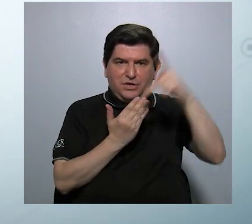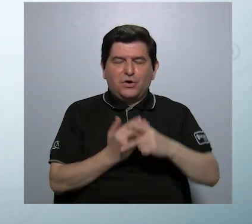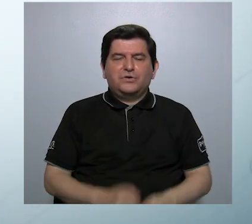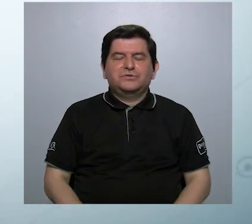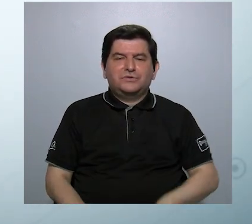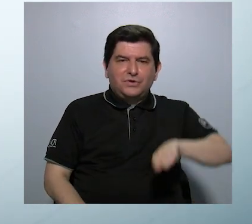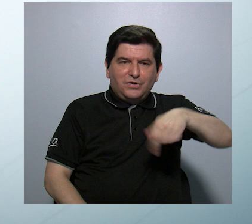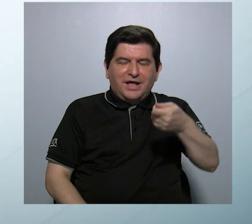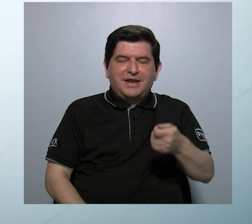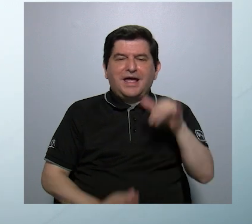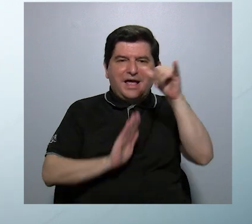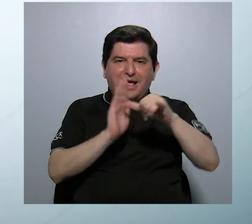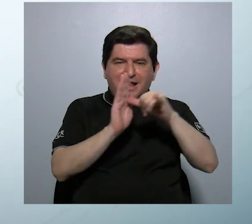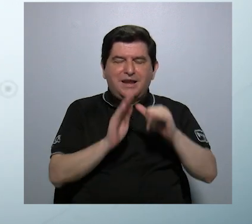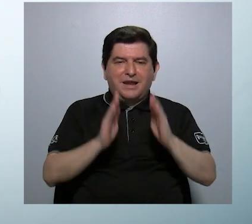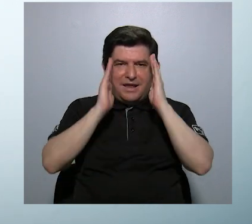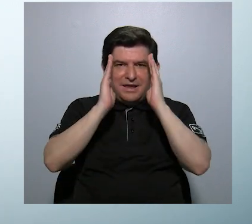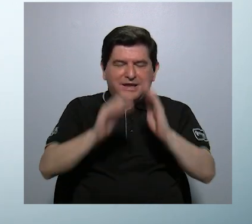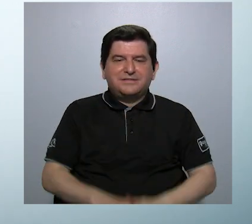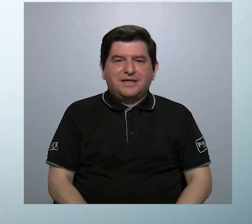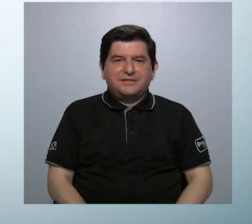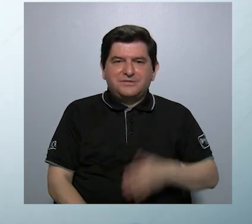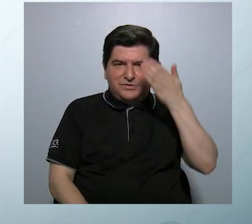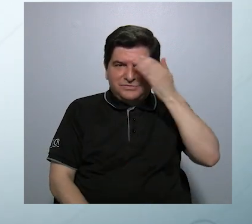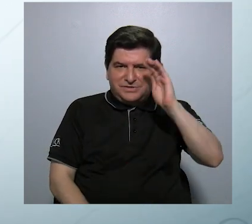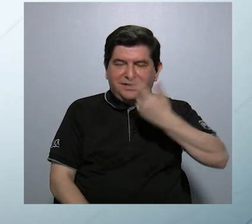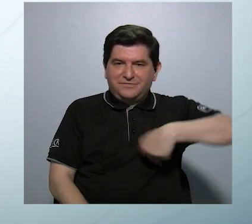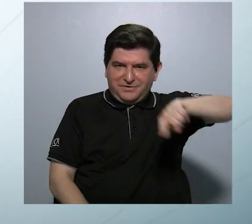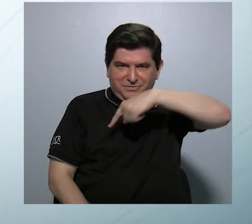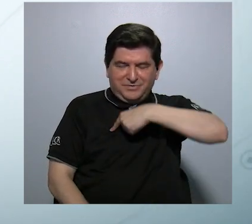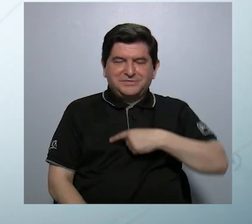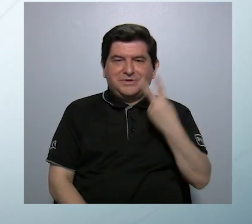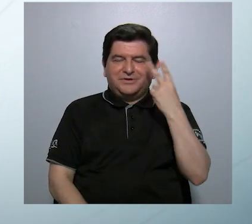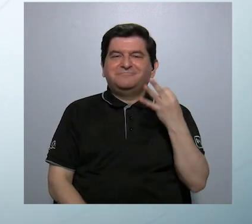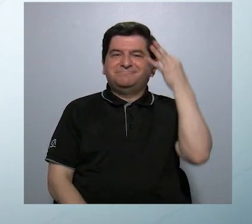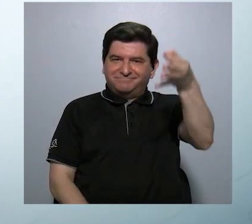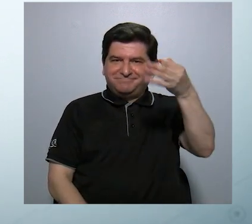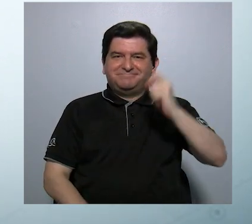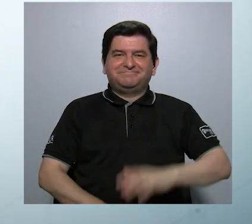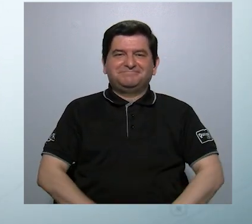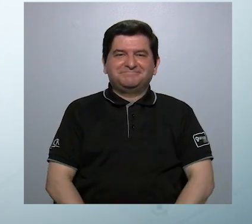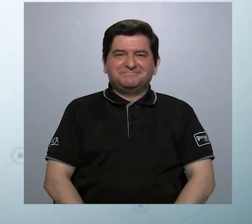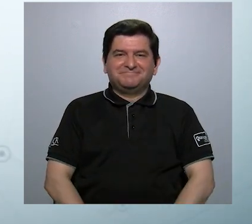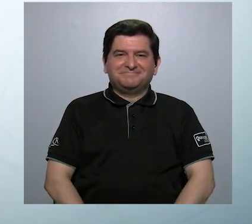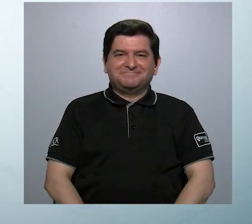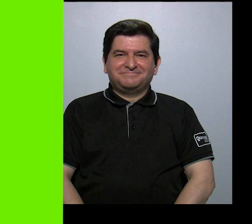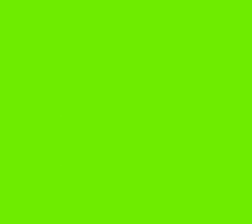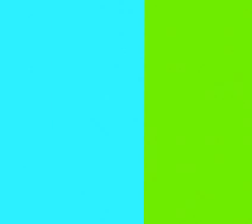programas en nuestro canal de YouTube y seguirnos en nuestra página de Facebook. Hasta la próxima.